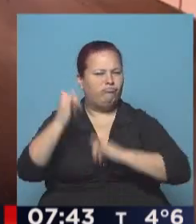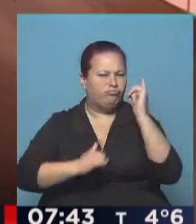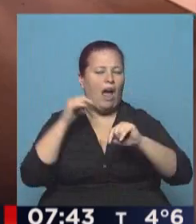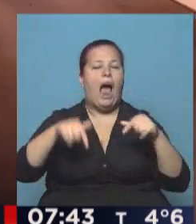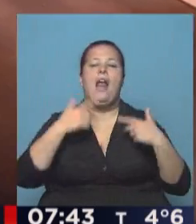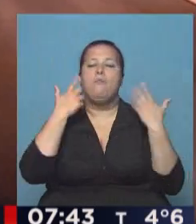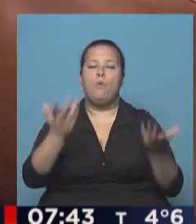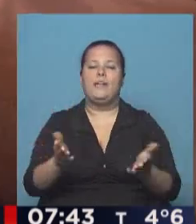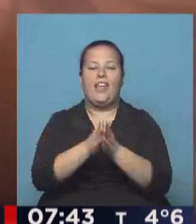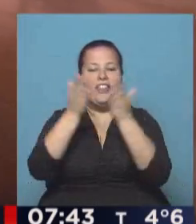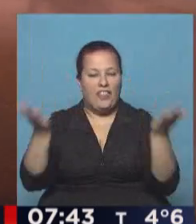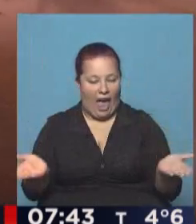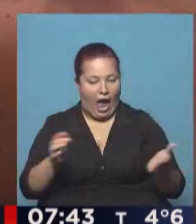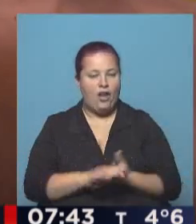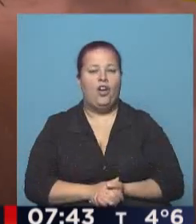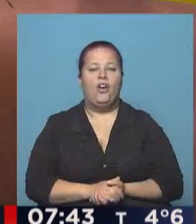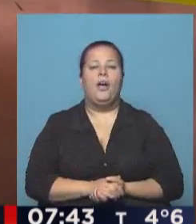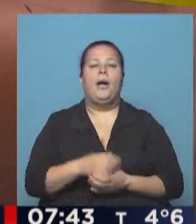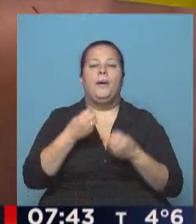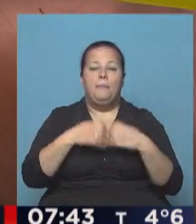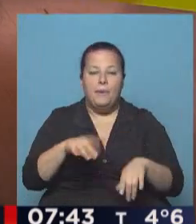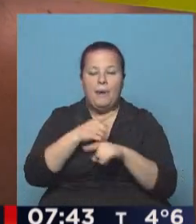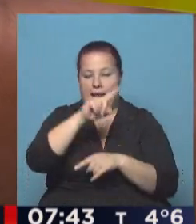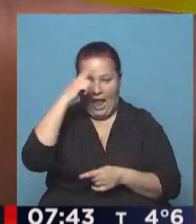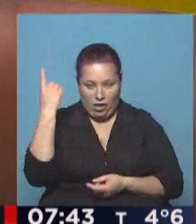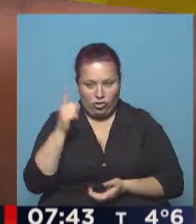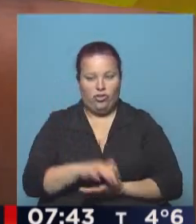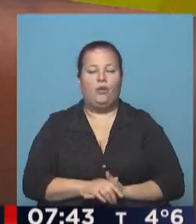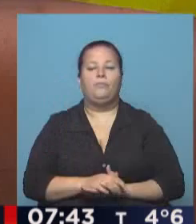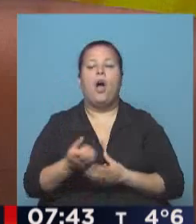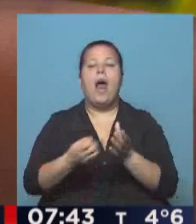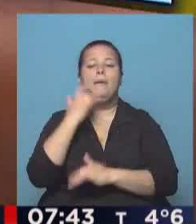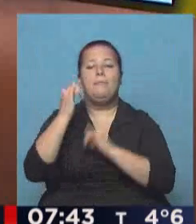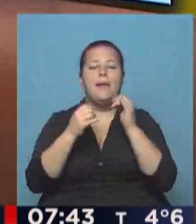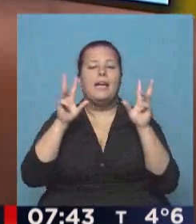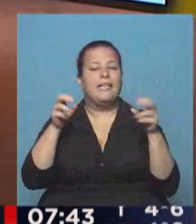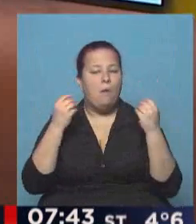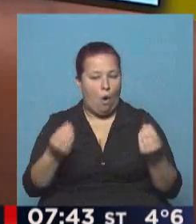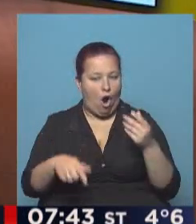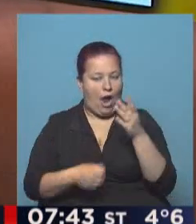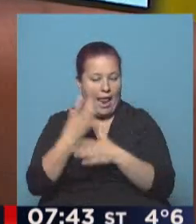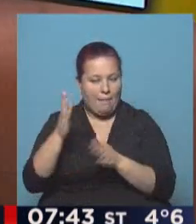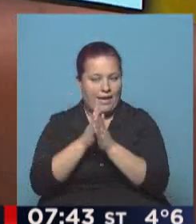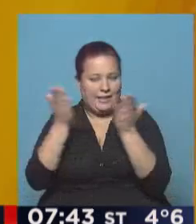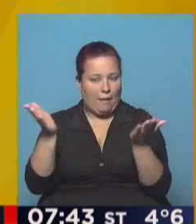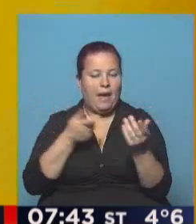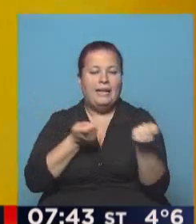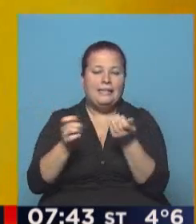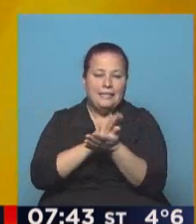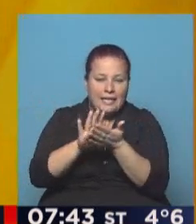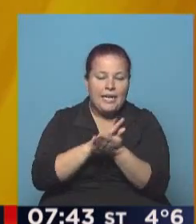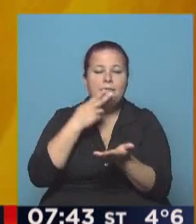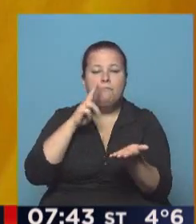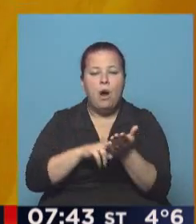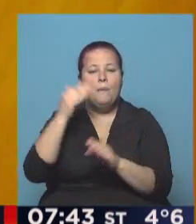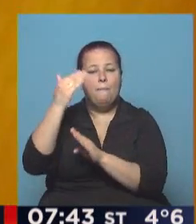Ahora compartimos más portadas, más diarios. Comenzamos con La Nación. Y el matutino está ofreciendo estos temas esta mañana en su portada. Negocian un pacto fiscal